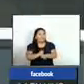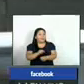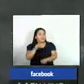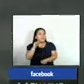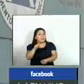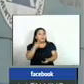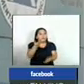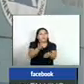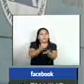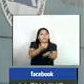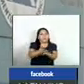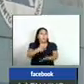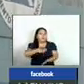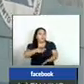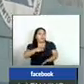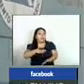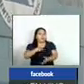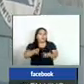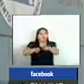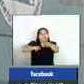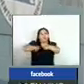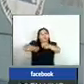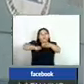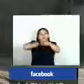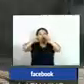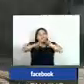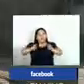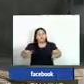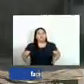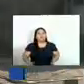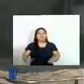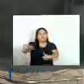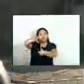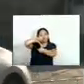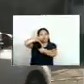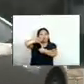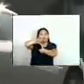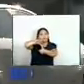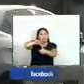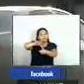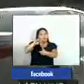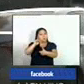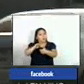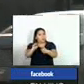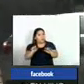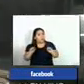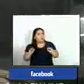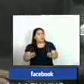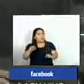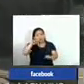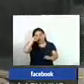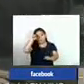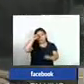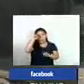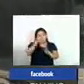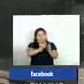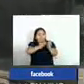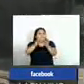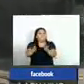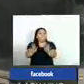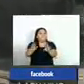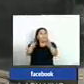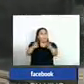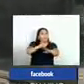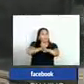de mis propuestas el plan control territorial Triángulo Norte a través del cual podemos trabajar en la fase de prevención